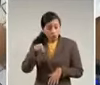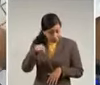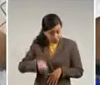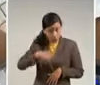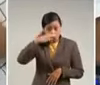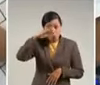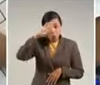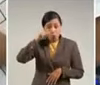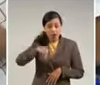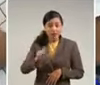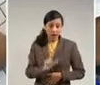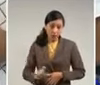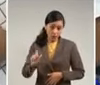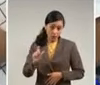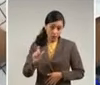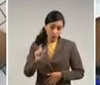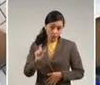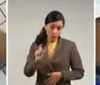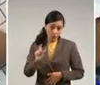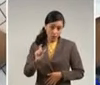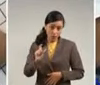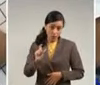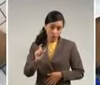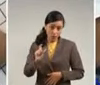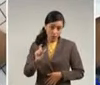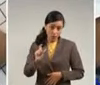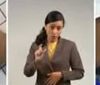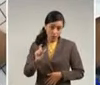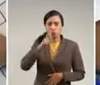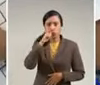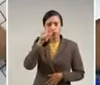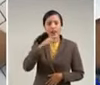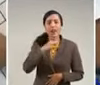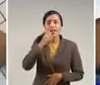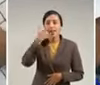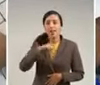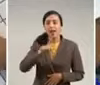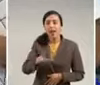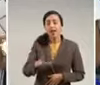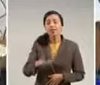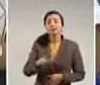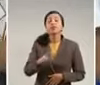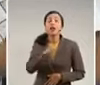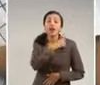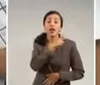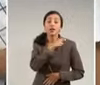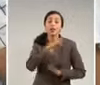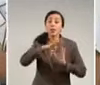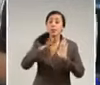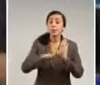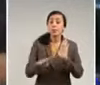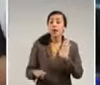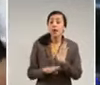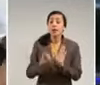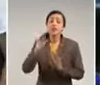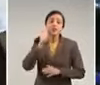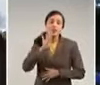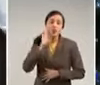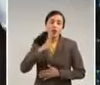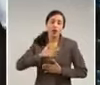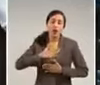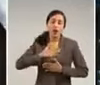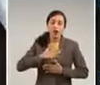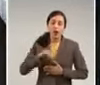mismo tiene la provincia, me acompaña el doctor Alfredo Leal Gutiérrez, jefe del programa de infecciones respiratorias de la provincia. Doctor, buenos días, bienvenido a